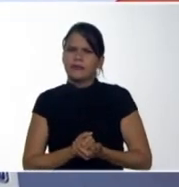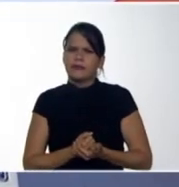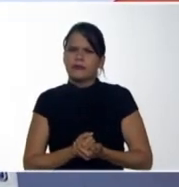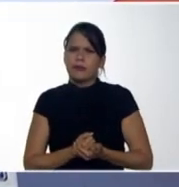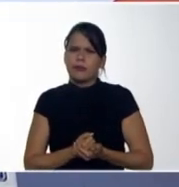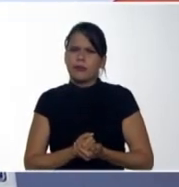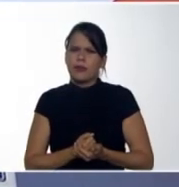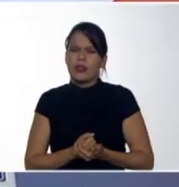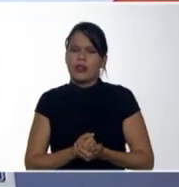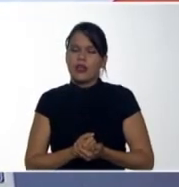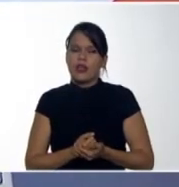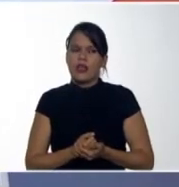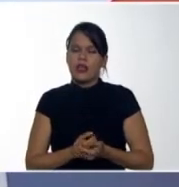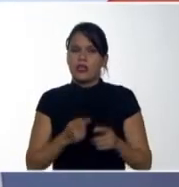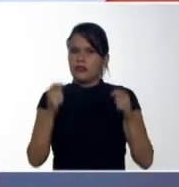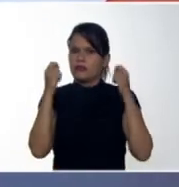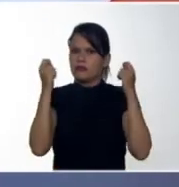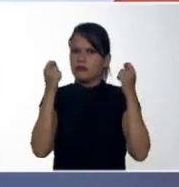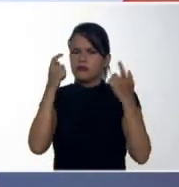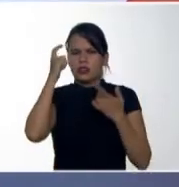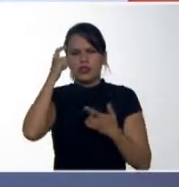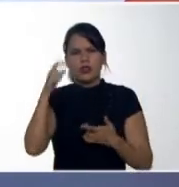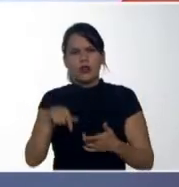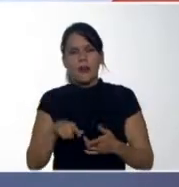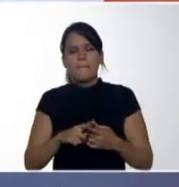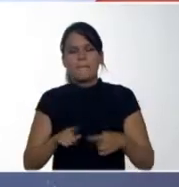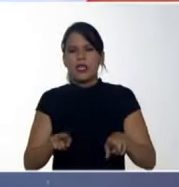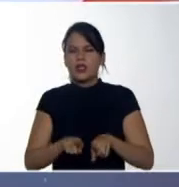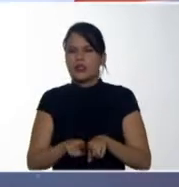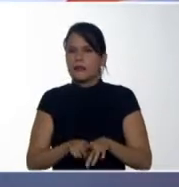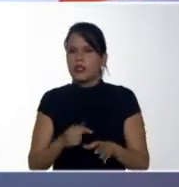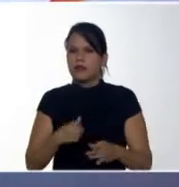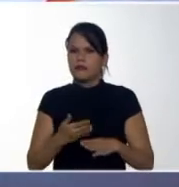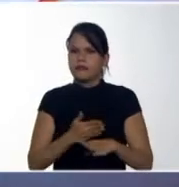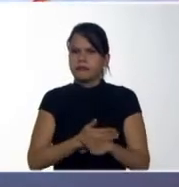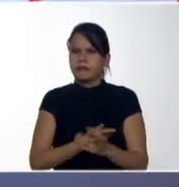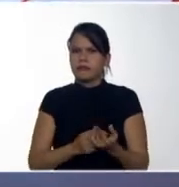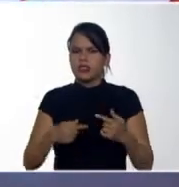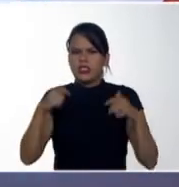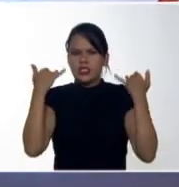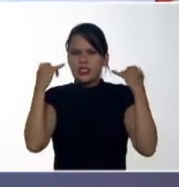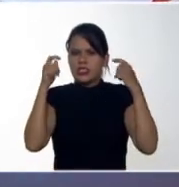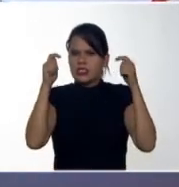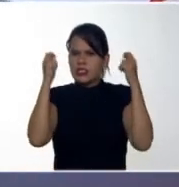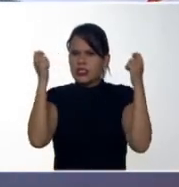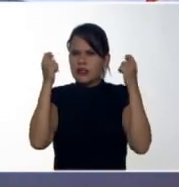la efeméride del IVIC, pero también próximamente se